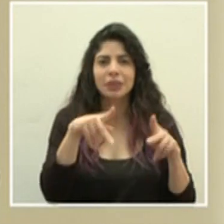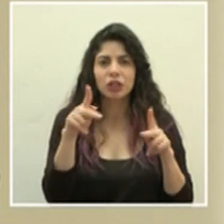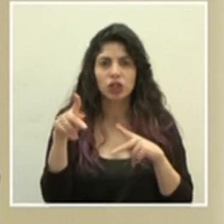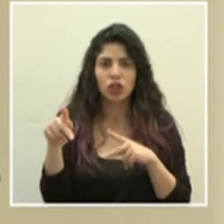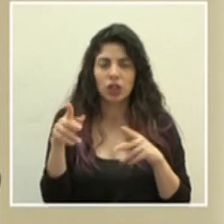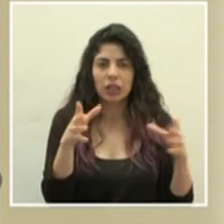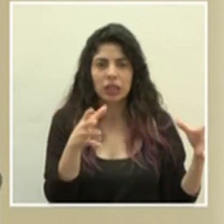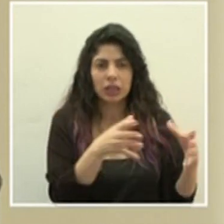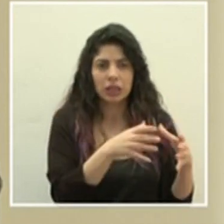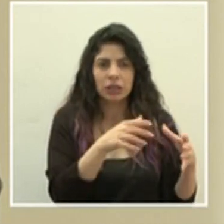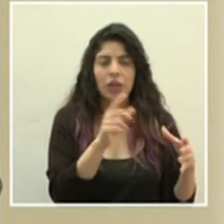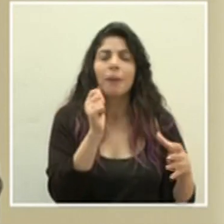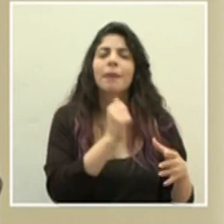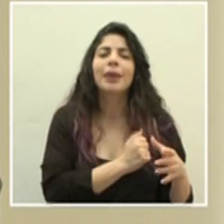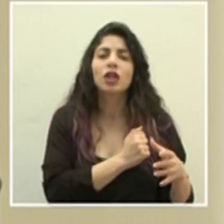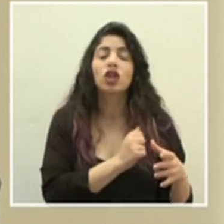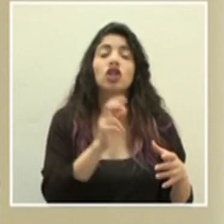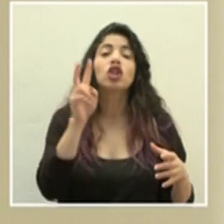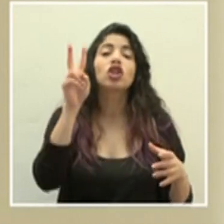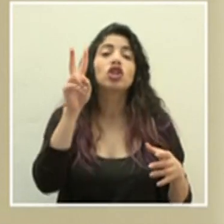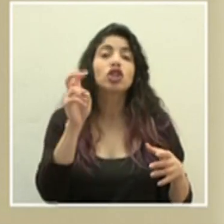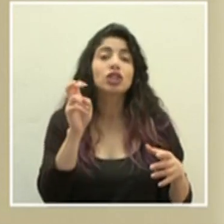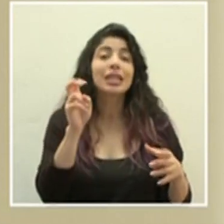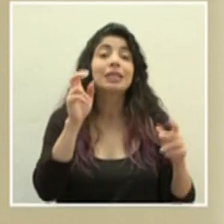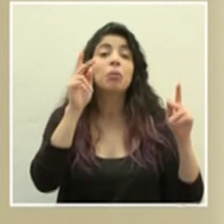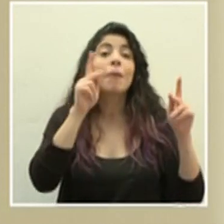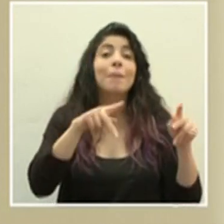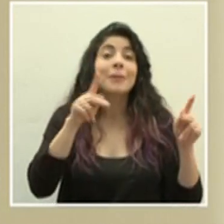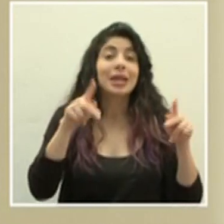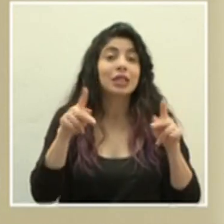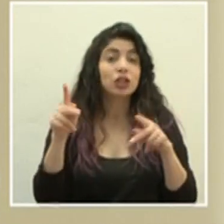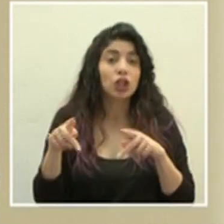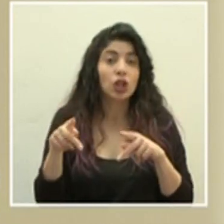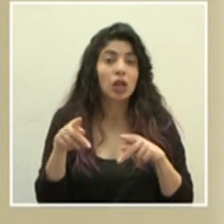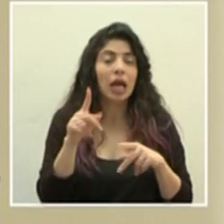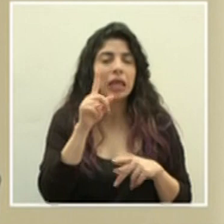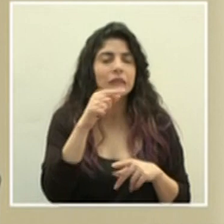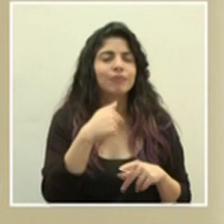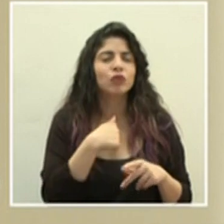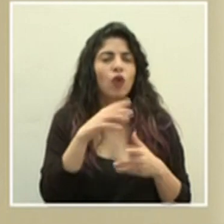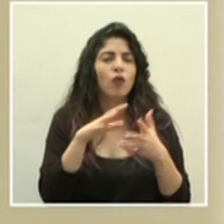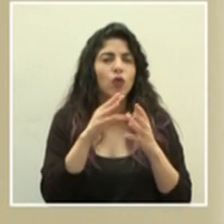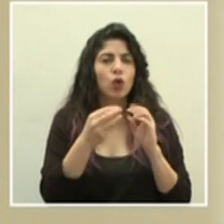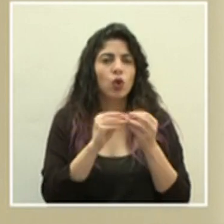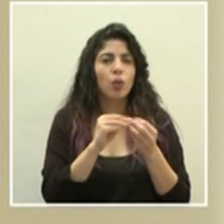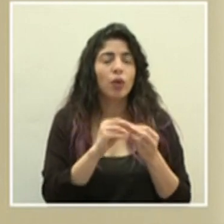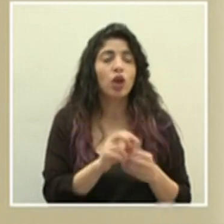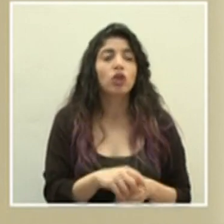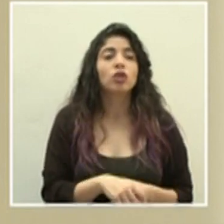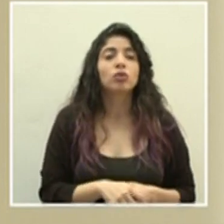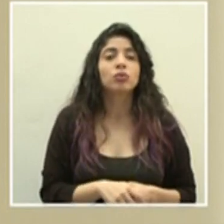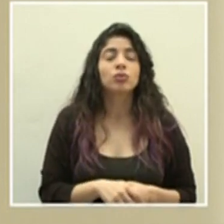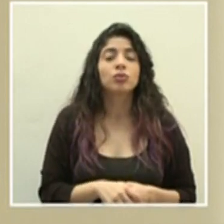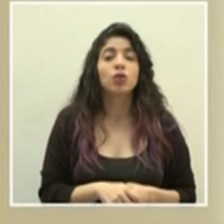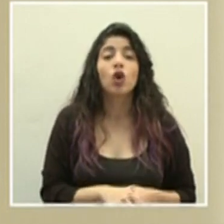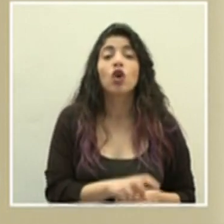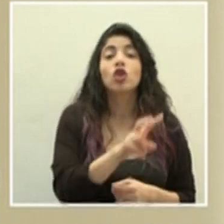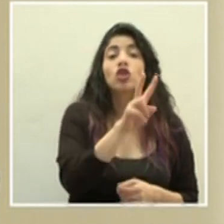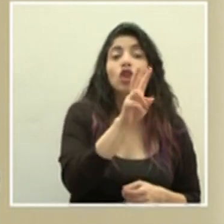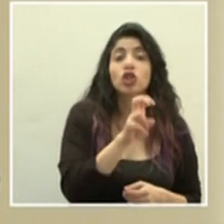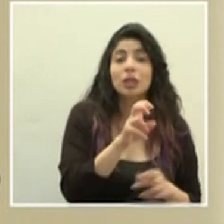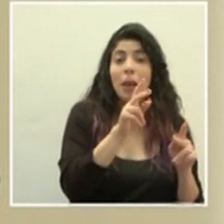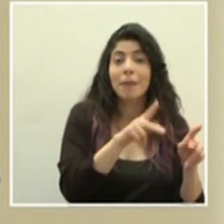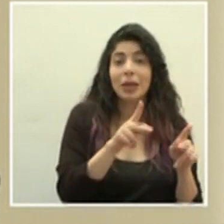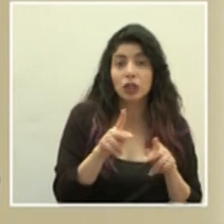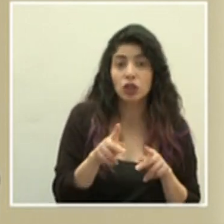personas. Son 200 personas, aquí más bien confundí los números, son 200 personas y